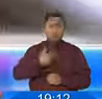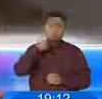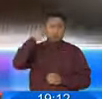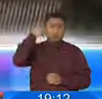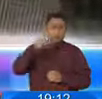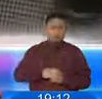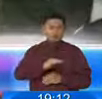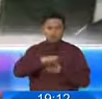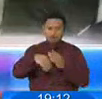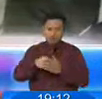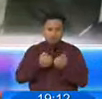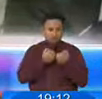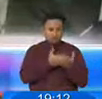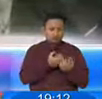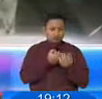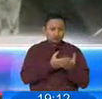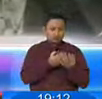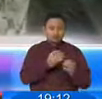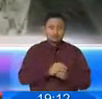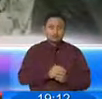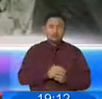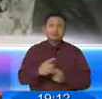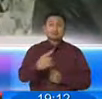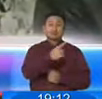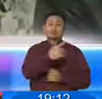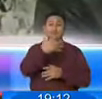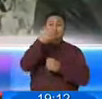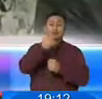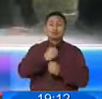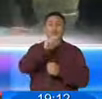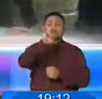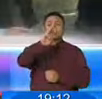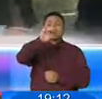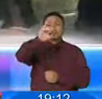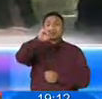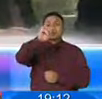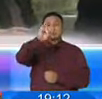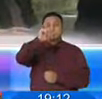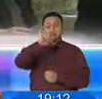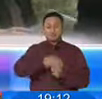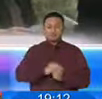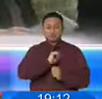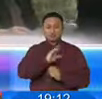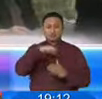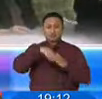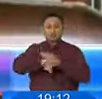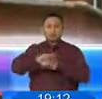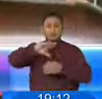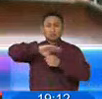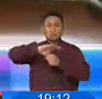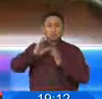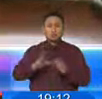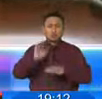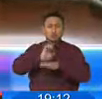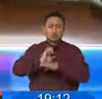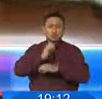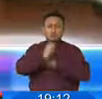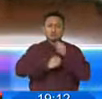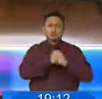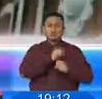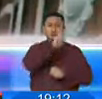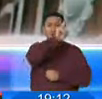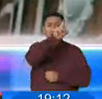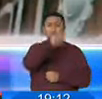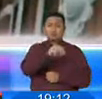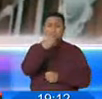lo que sucedía. Assange, fundador de Wikileaks, se encuentra refugiado en la Embajada de Ecuador en Londres desde el 2012